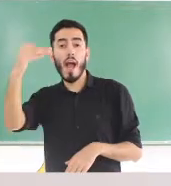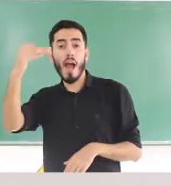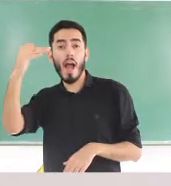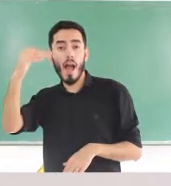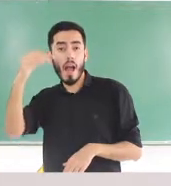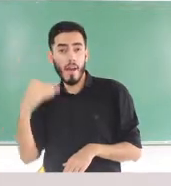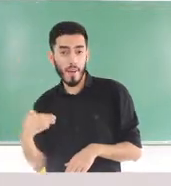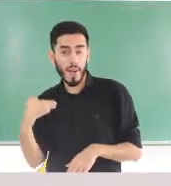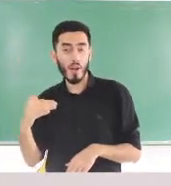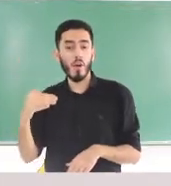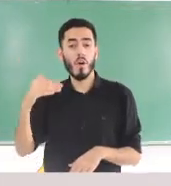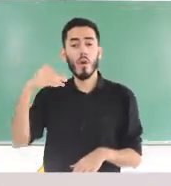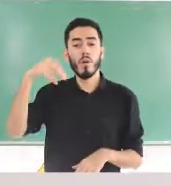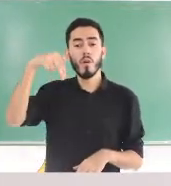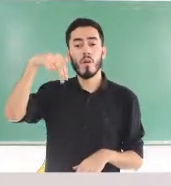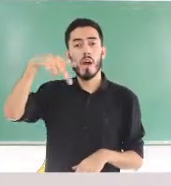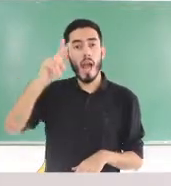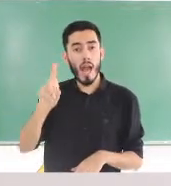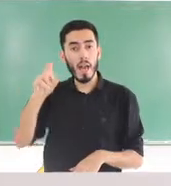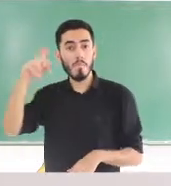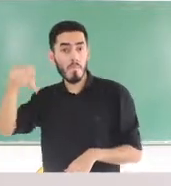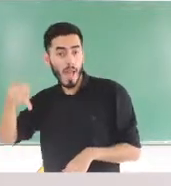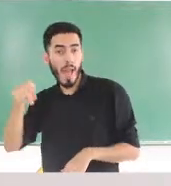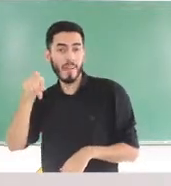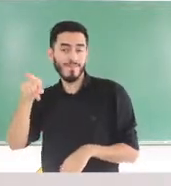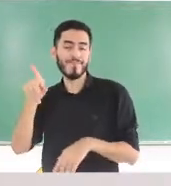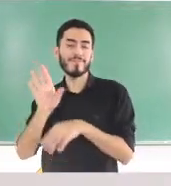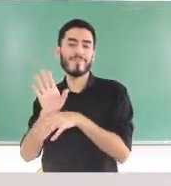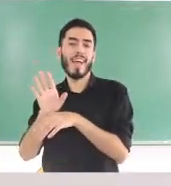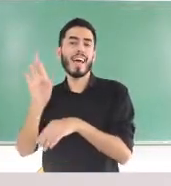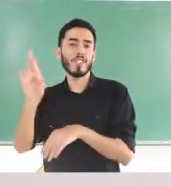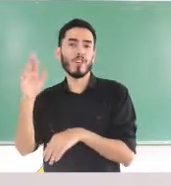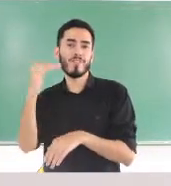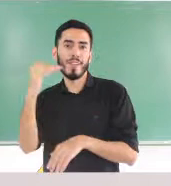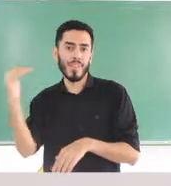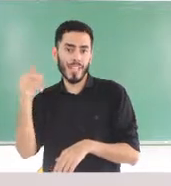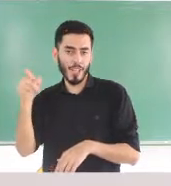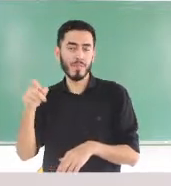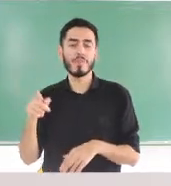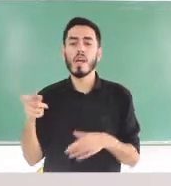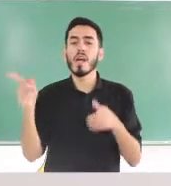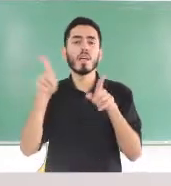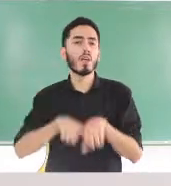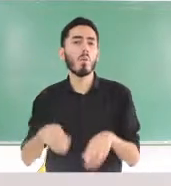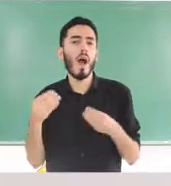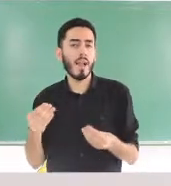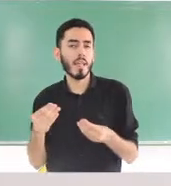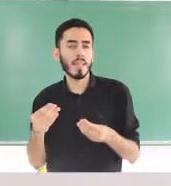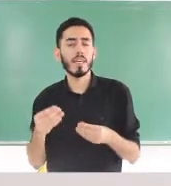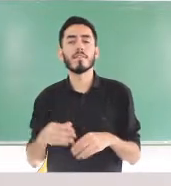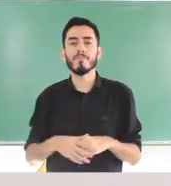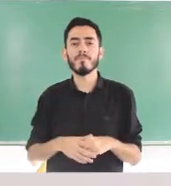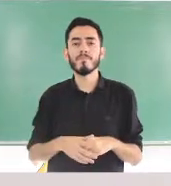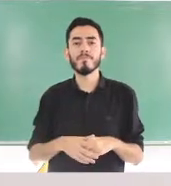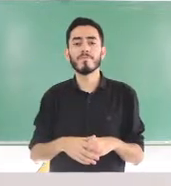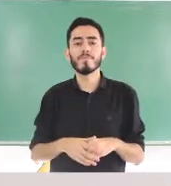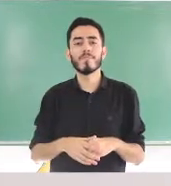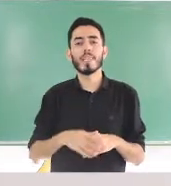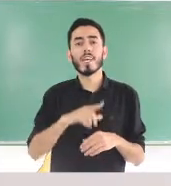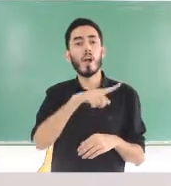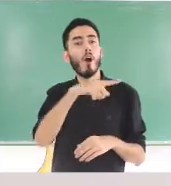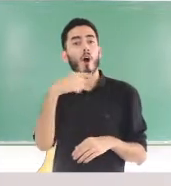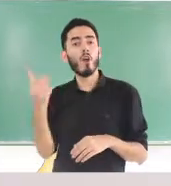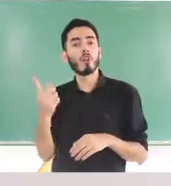ejemplo, ¿sí? Esta es una razón, es igual, ¿sí? A la razón generada por sus